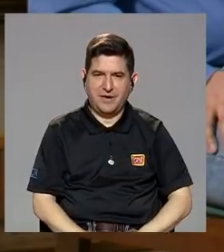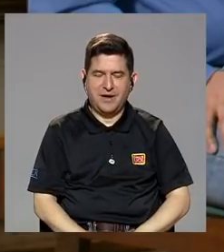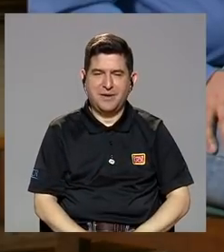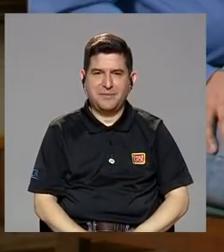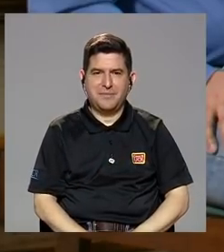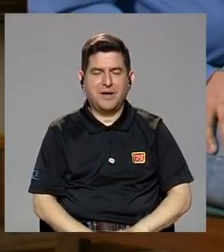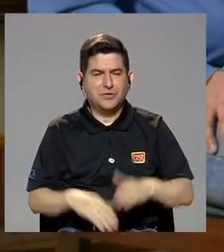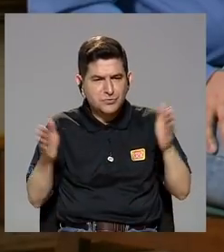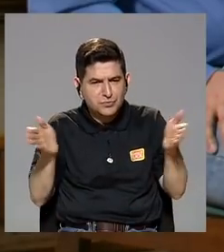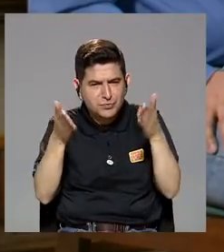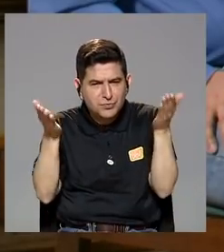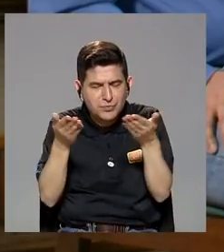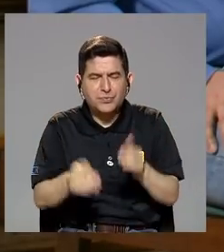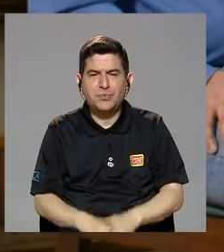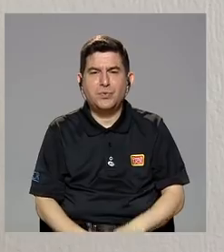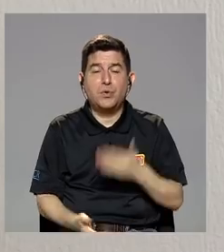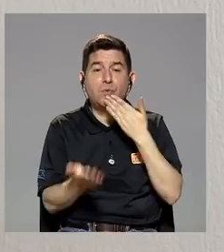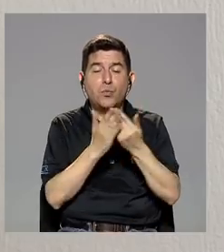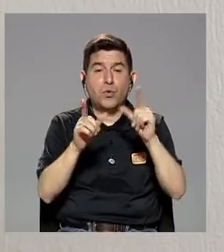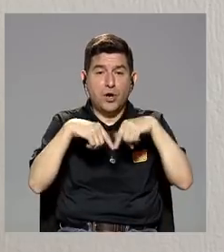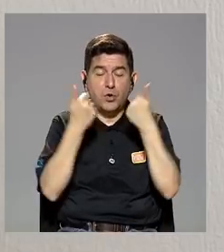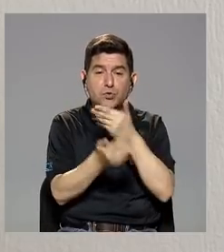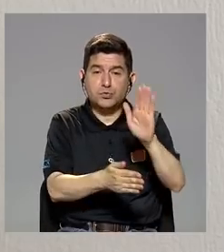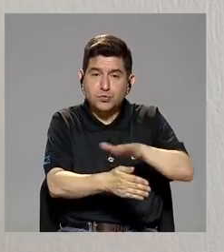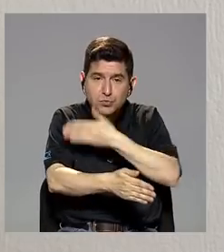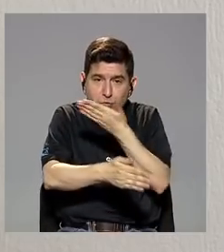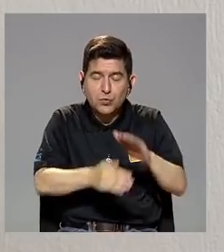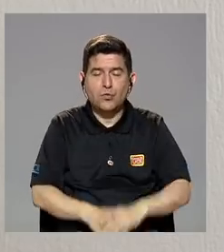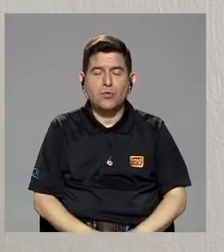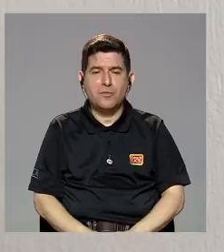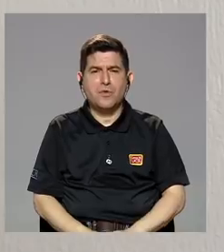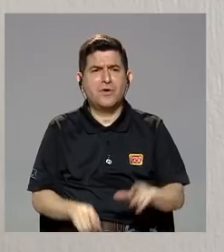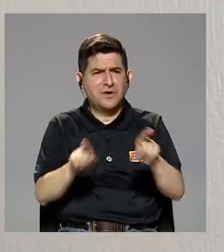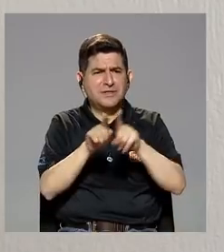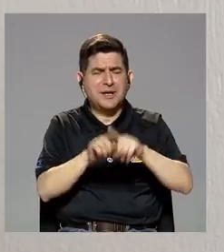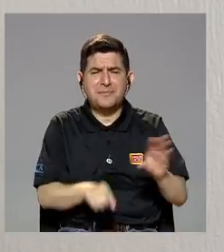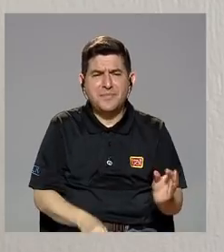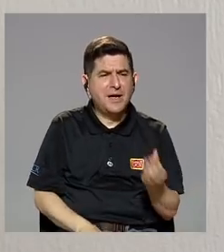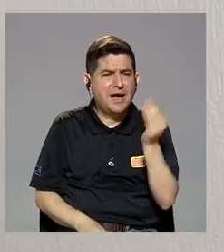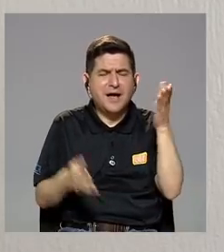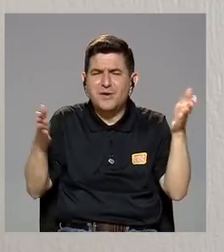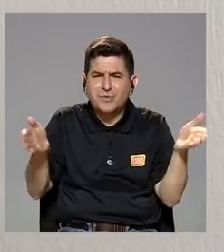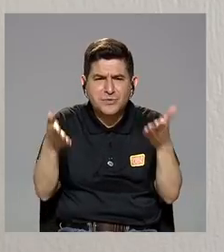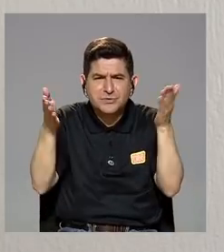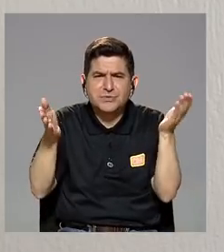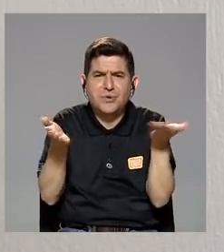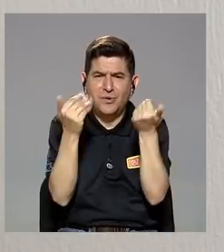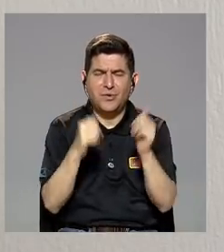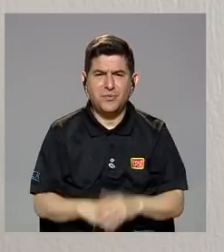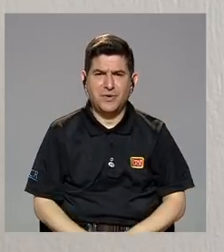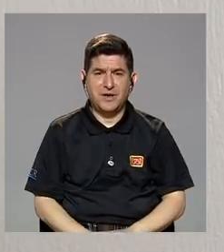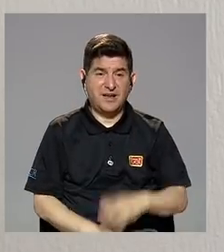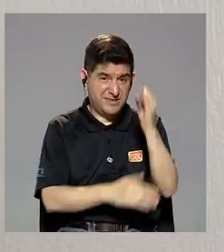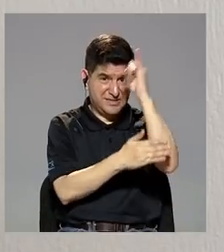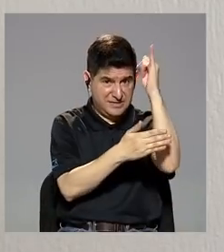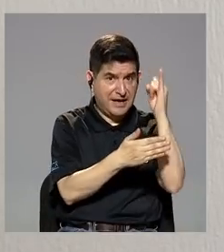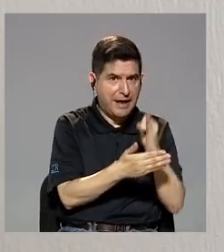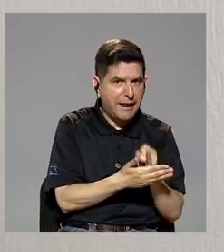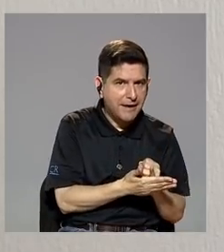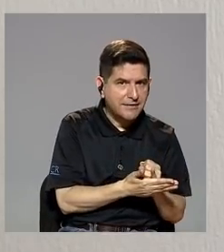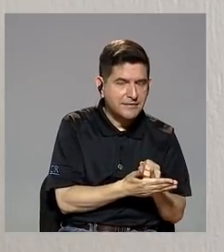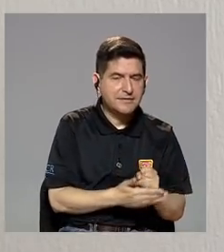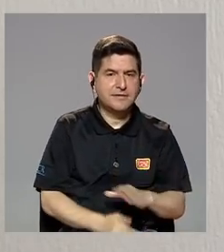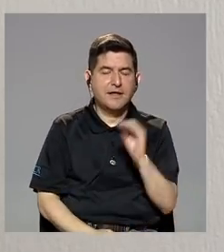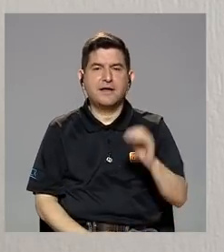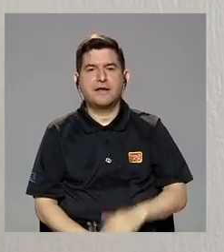promocionando los buenos grupos musicales o sea incentivando a las juventudes a que el arte y